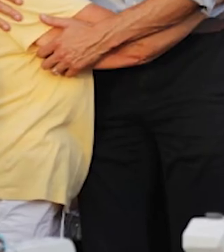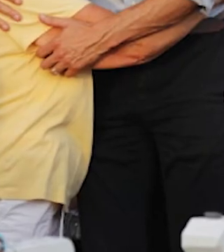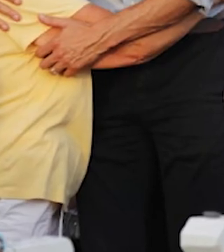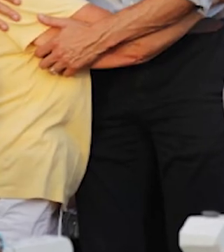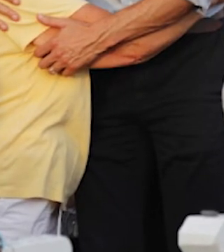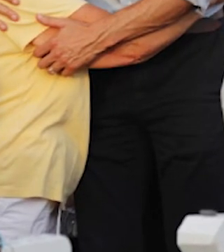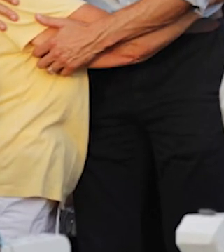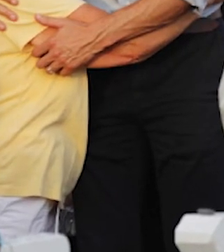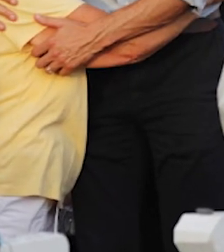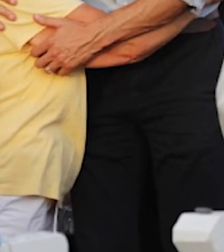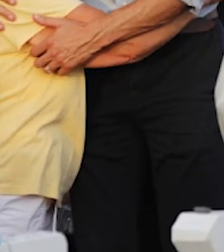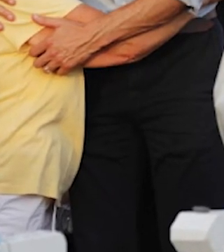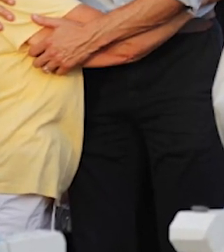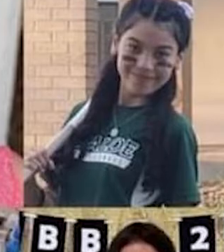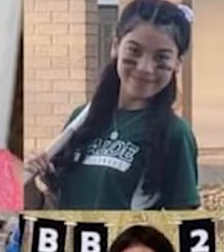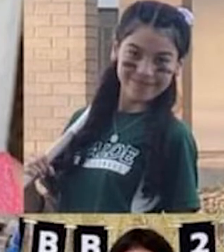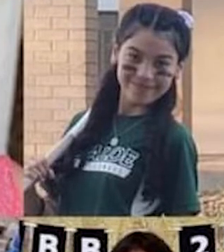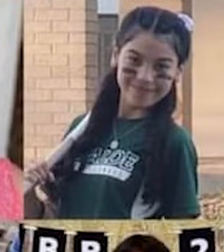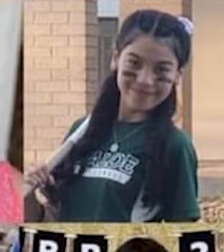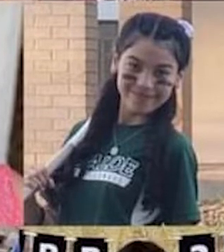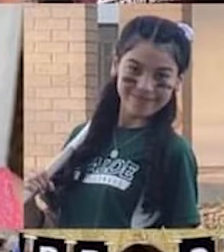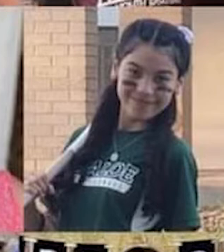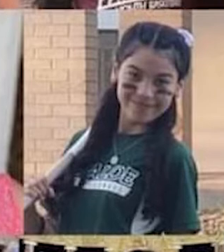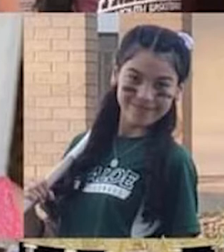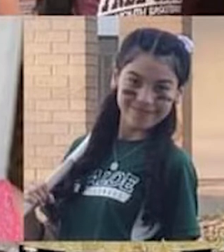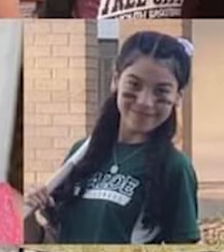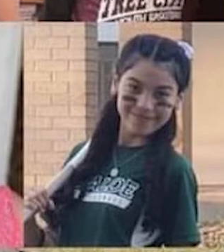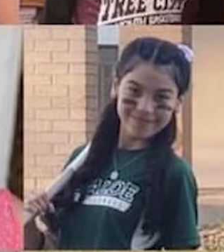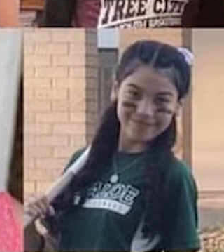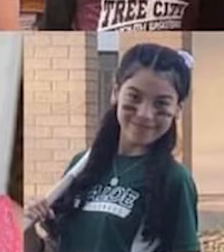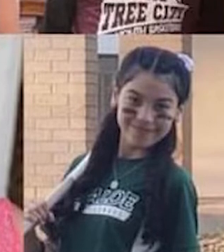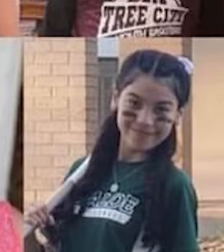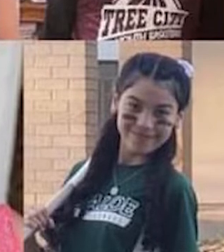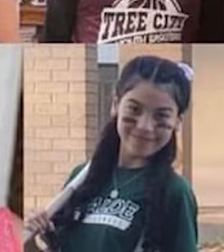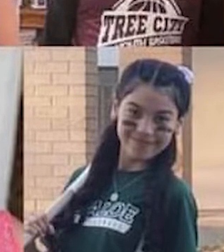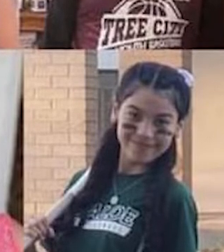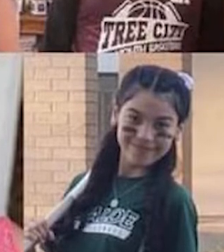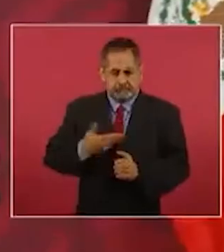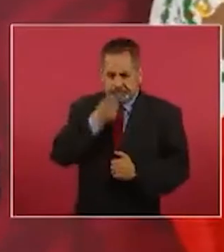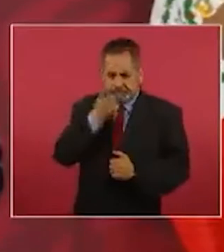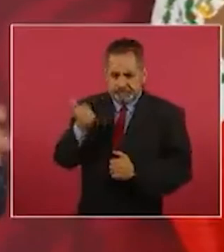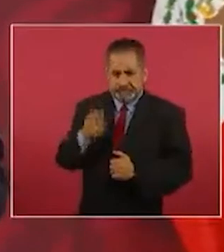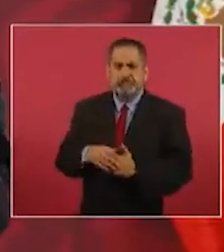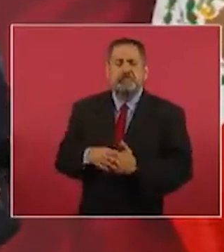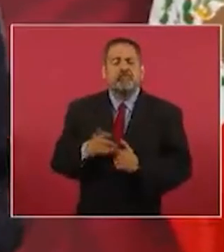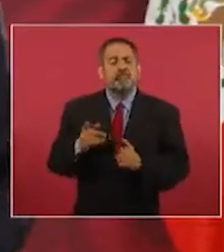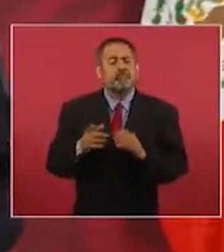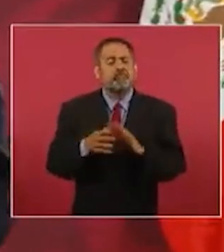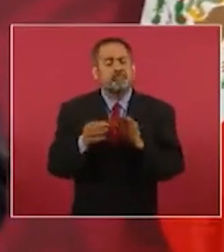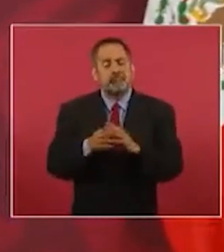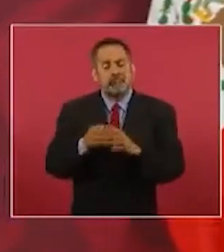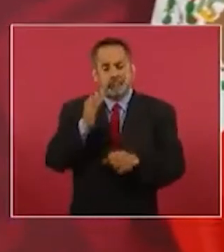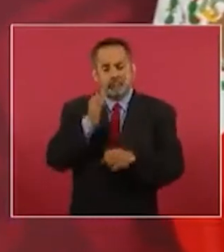en Texas, donde fallecieron 21 personas, y afirmó que la mayoría de víctimas son de origen mexicano. De manera